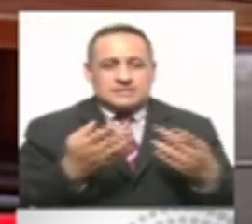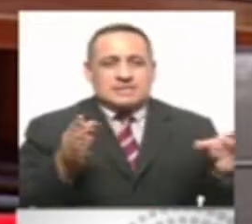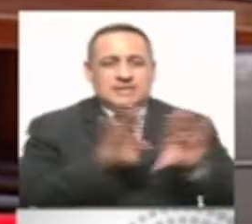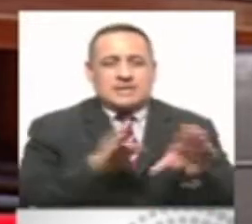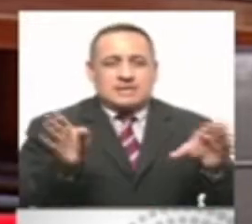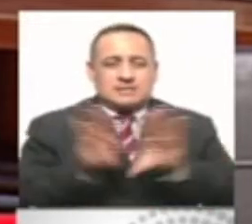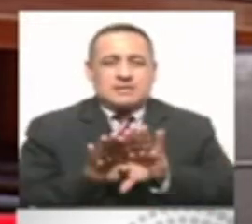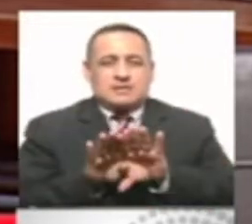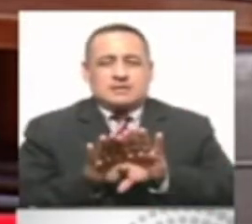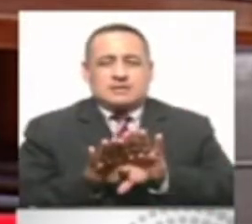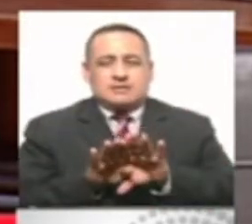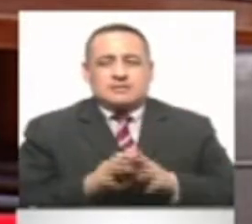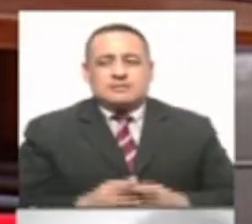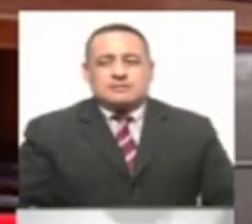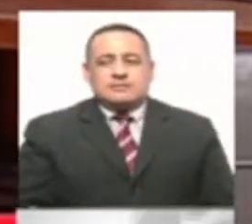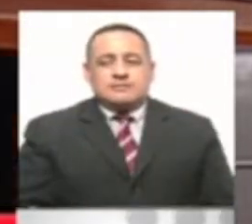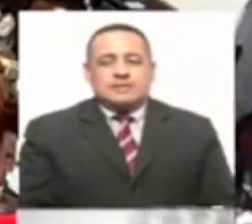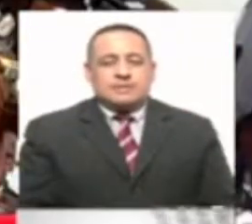paso al